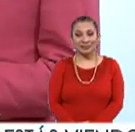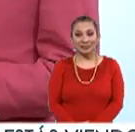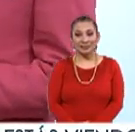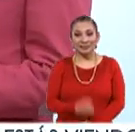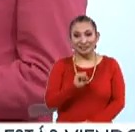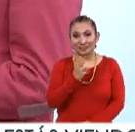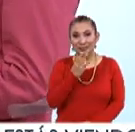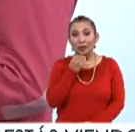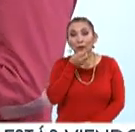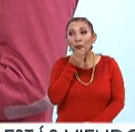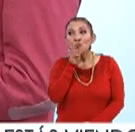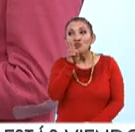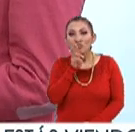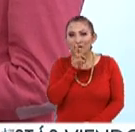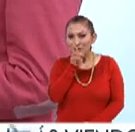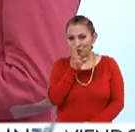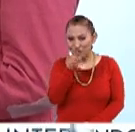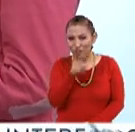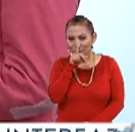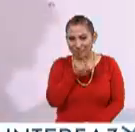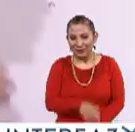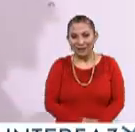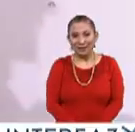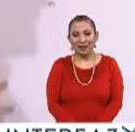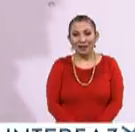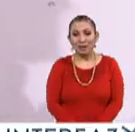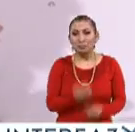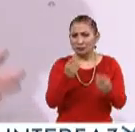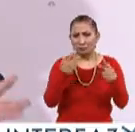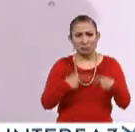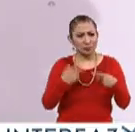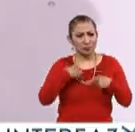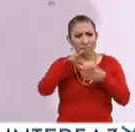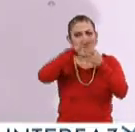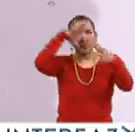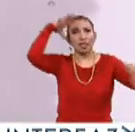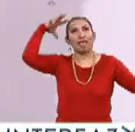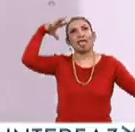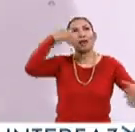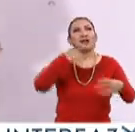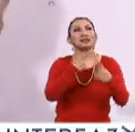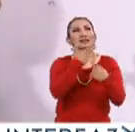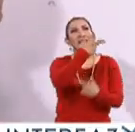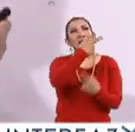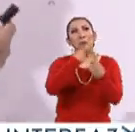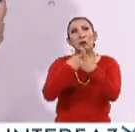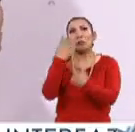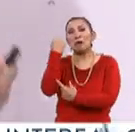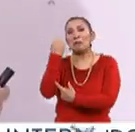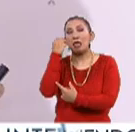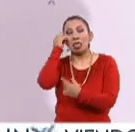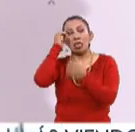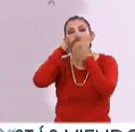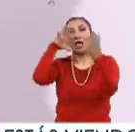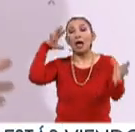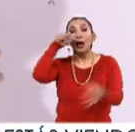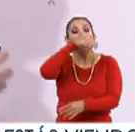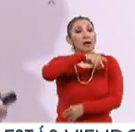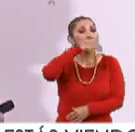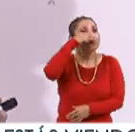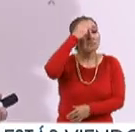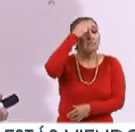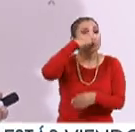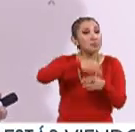63. No soplen. 63. 63. Mucha gente se olvida de eso. Con la metodología de los mayas, no hace